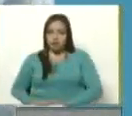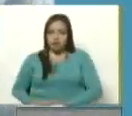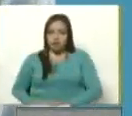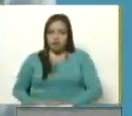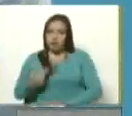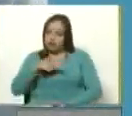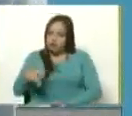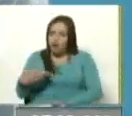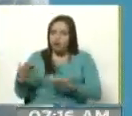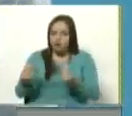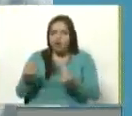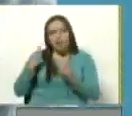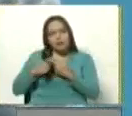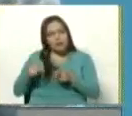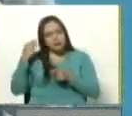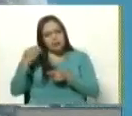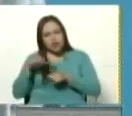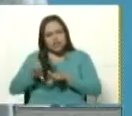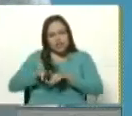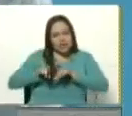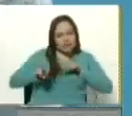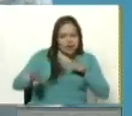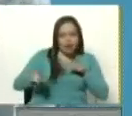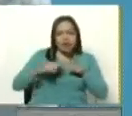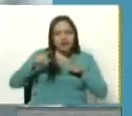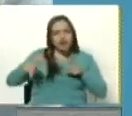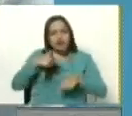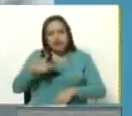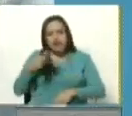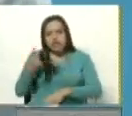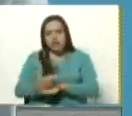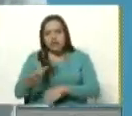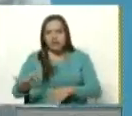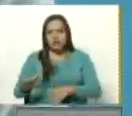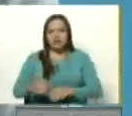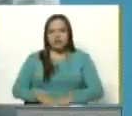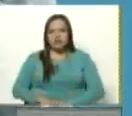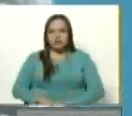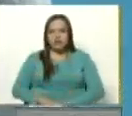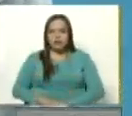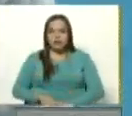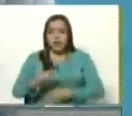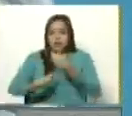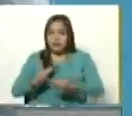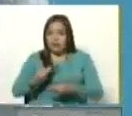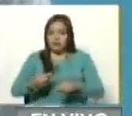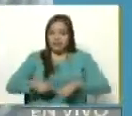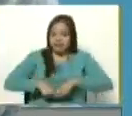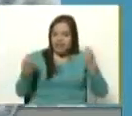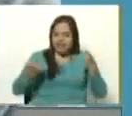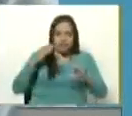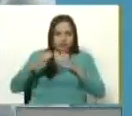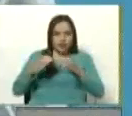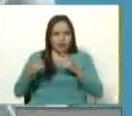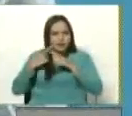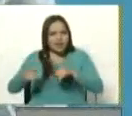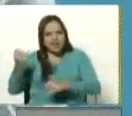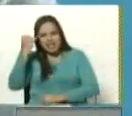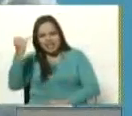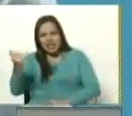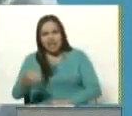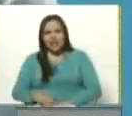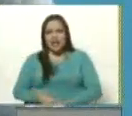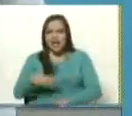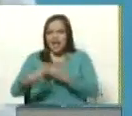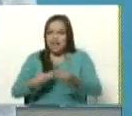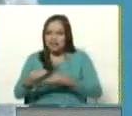estamos un poco separados. Creo que nosotros estamos promoviendo un entrompe y quiebre comunicacional, que es la idea de construir un espacio para la comunicación